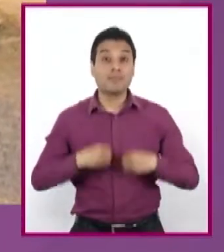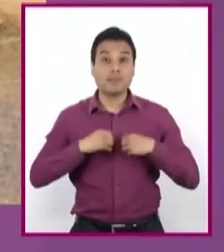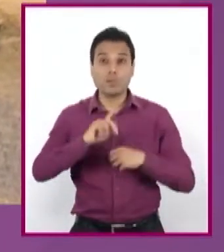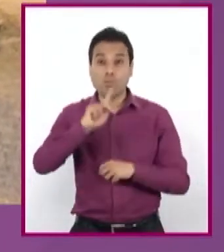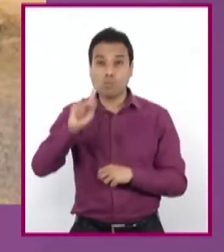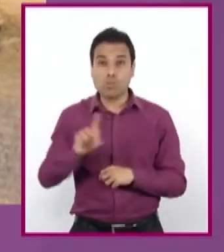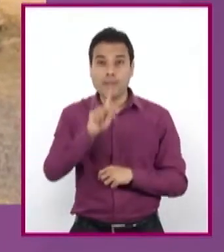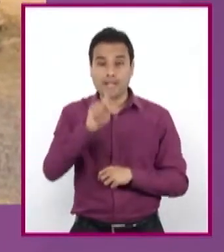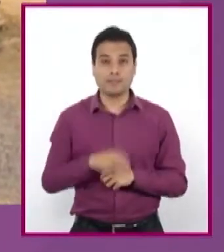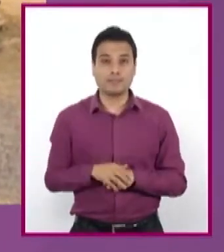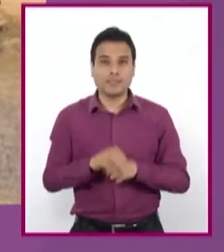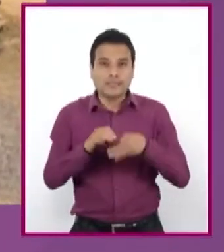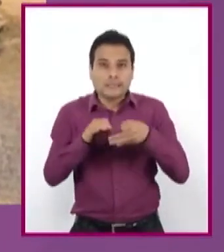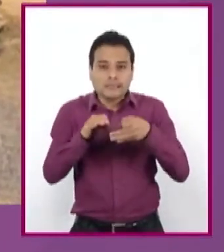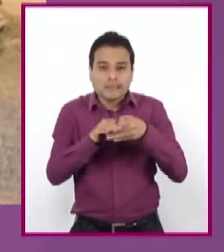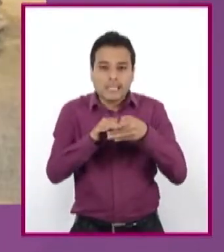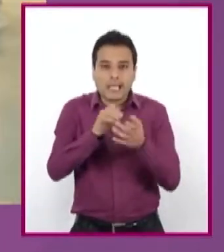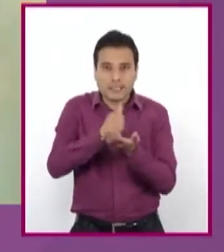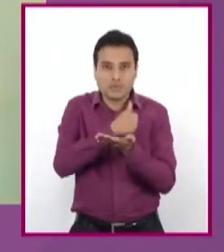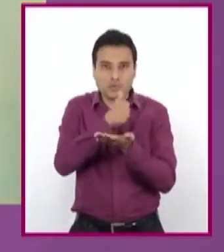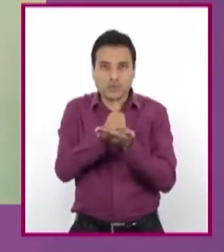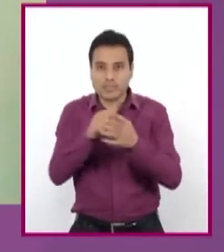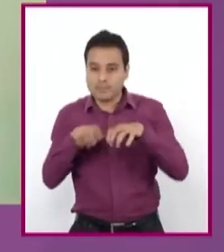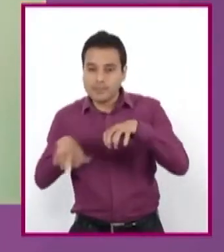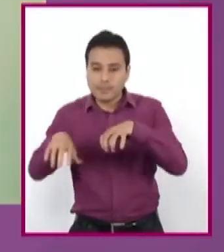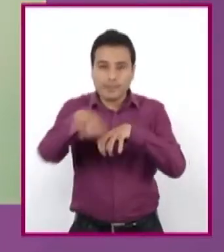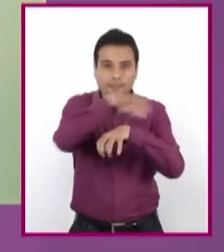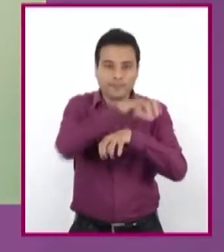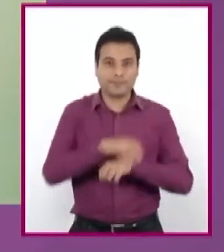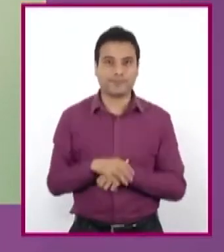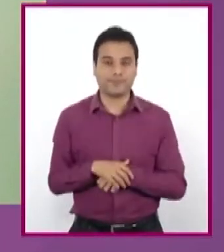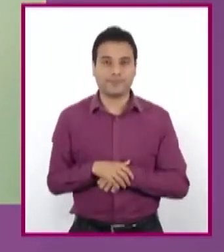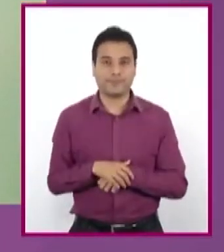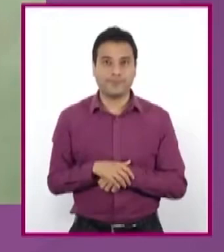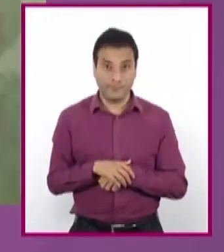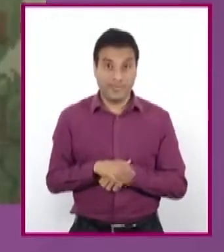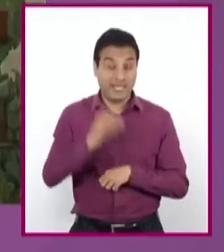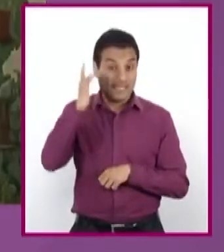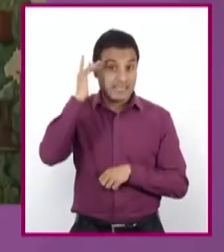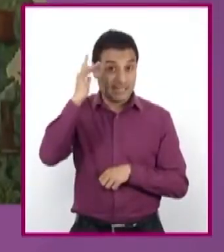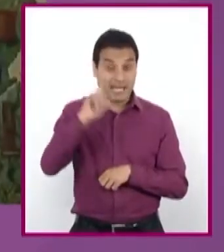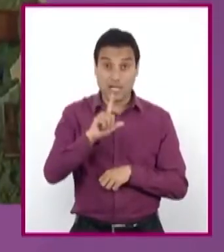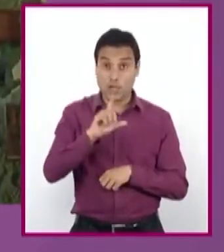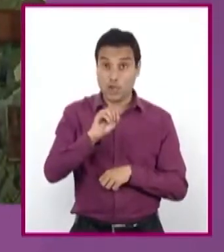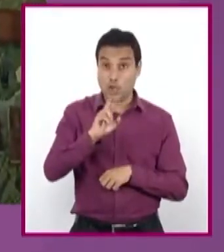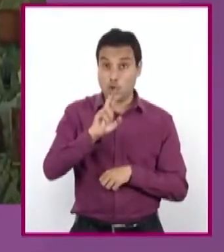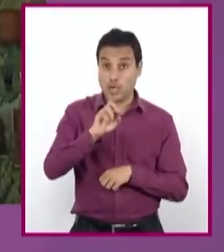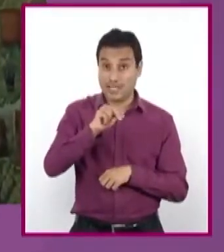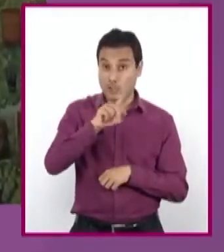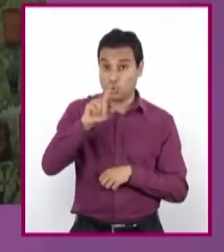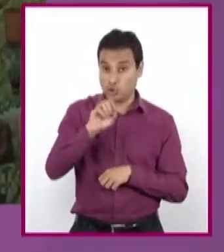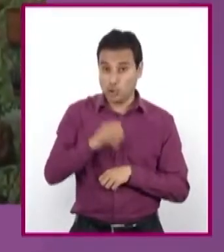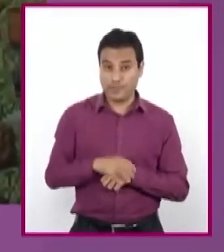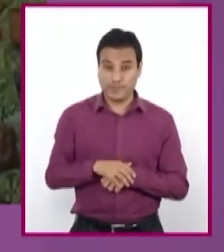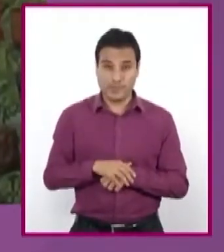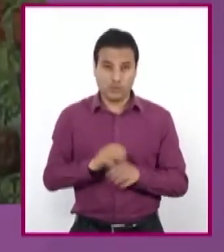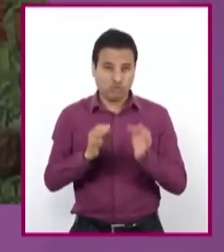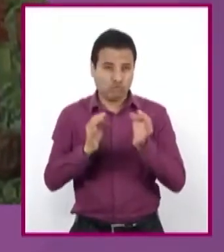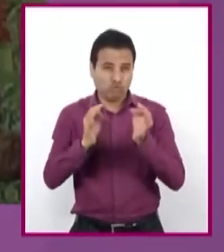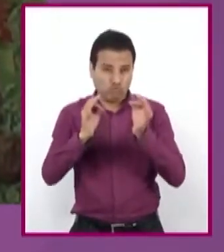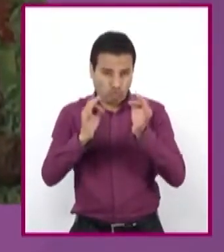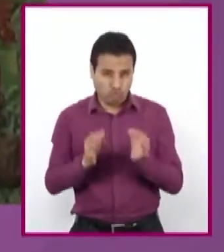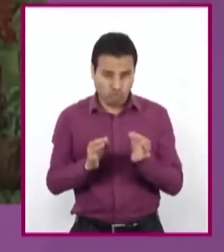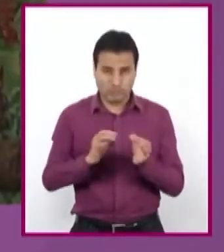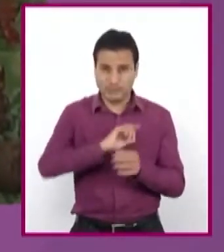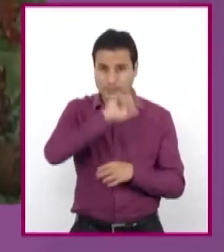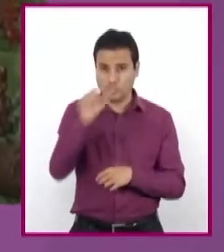ubicadas en los alrededores de la ciudad. Tras la decadencia de San Lorenzo, La Venta, que se encuentra en el actual estado de